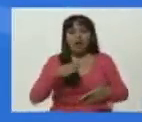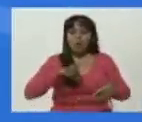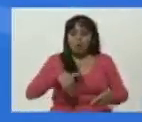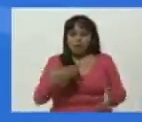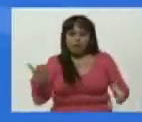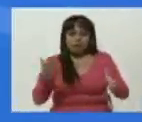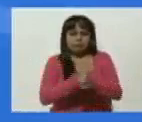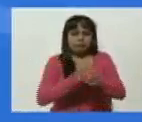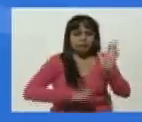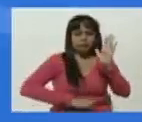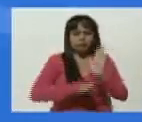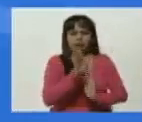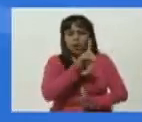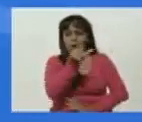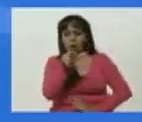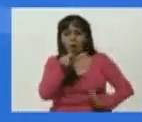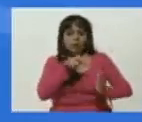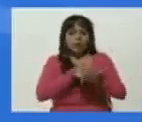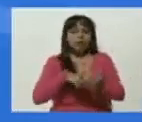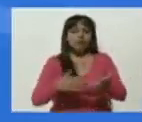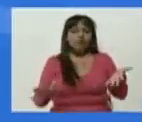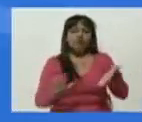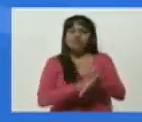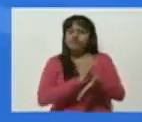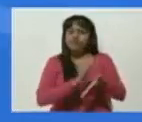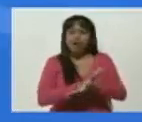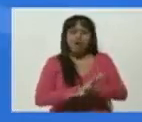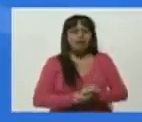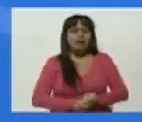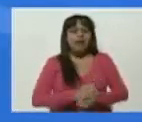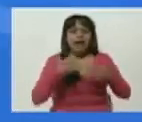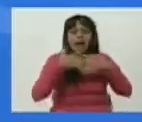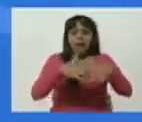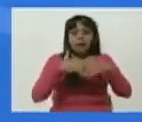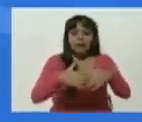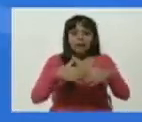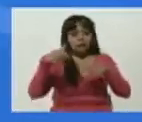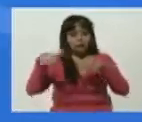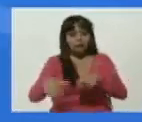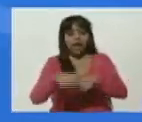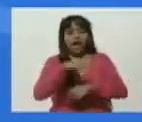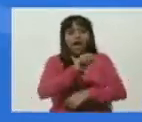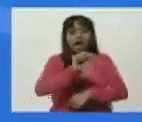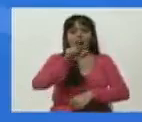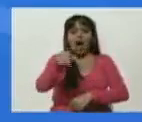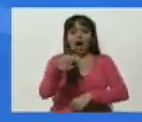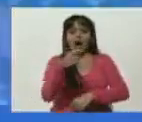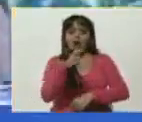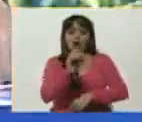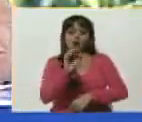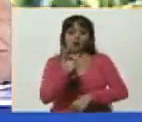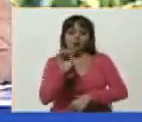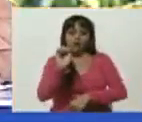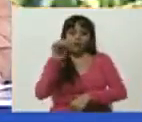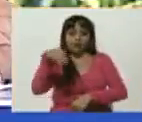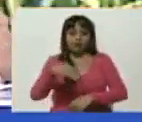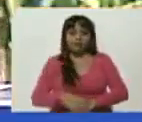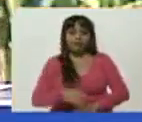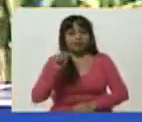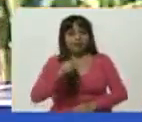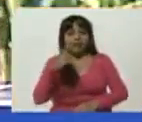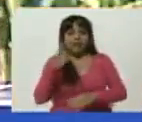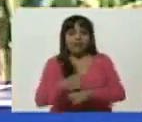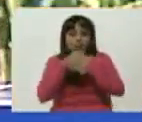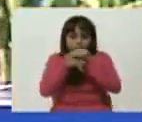producción completa de todo lo que es a la empresa Agrofan. Correcto, hay que expandir la empresa